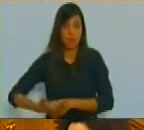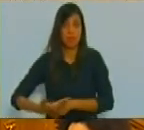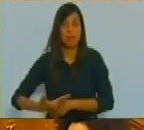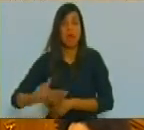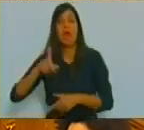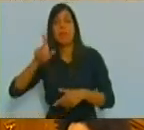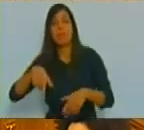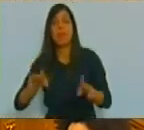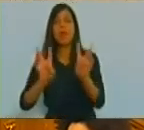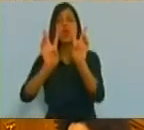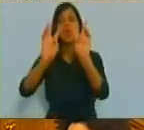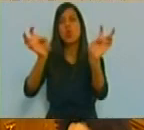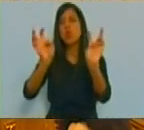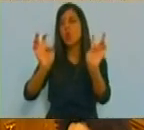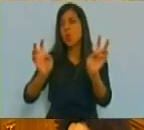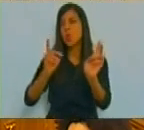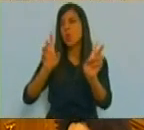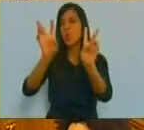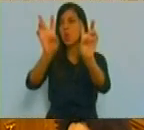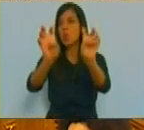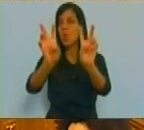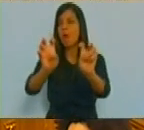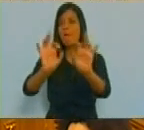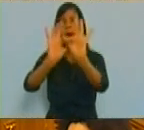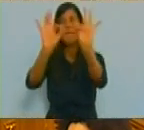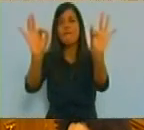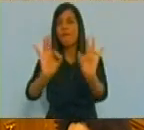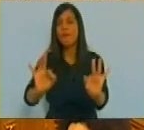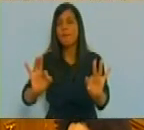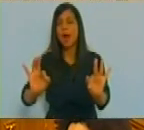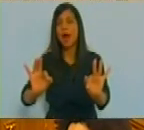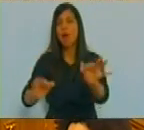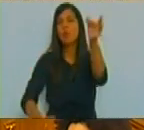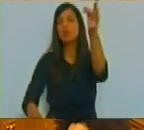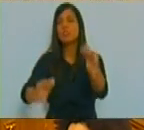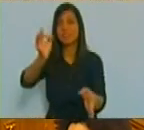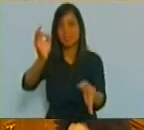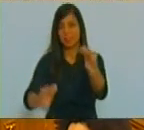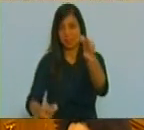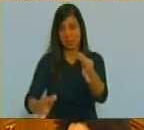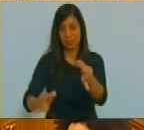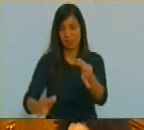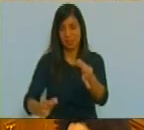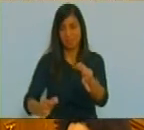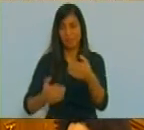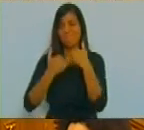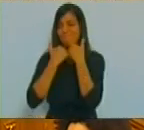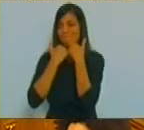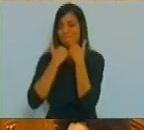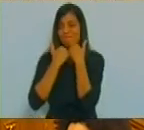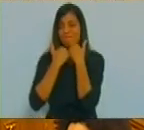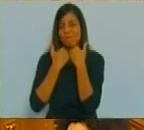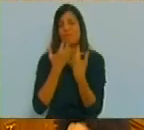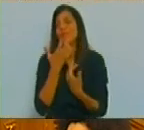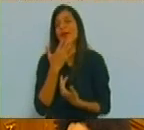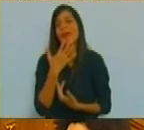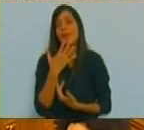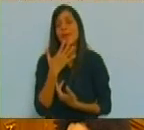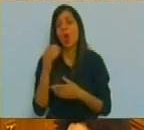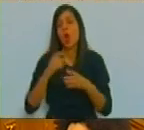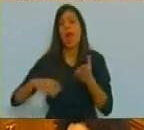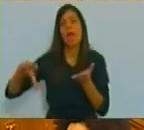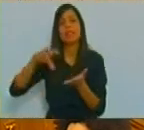nueva visión de la justicia no es suficiente o no alcanza para la visión del estado